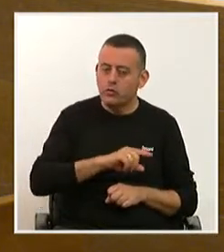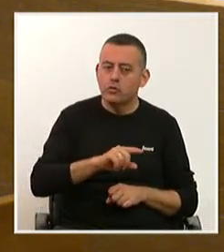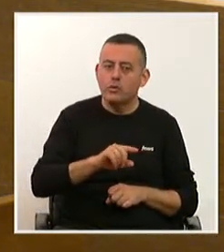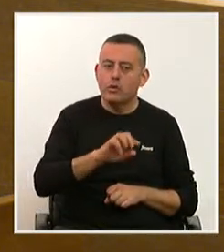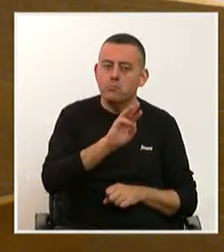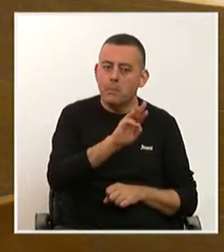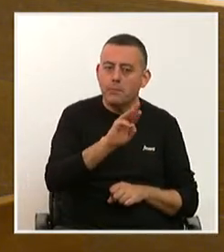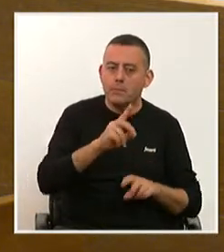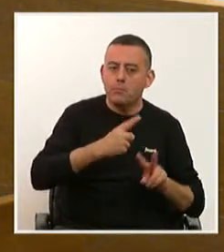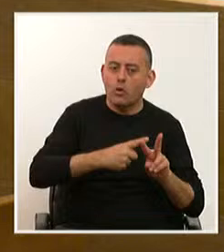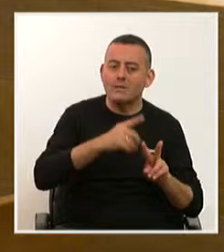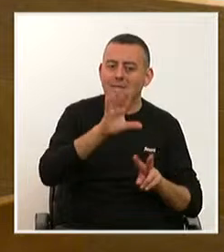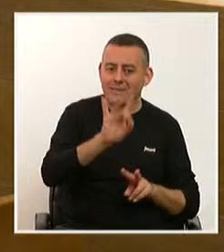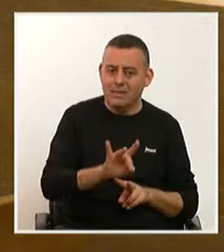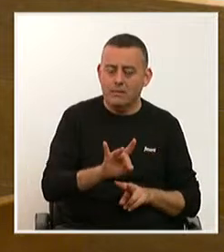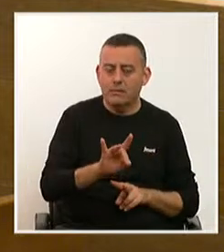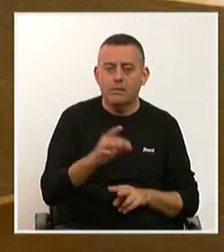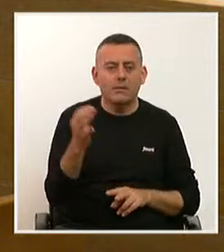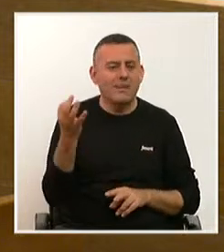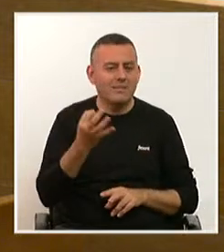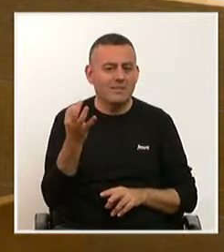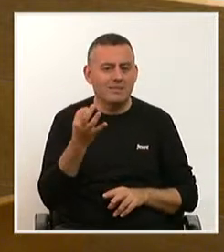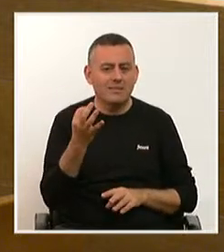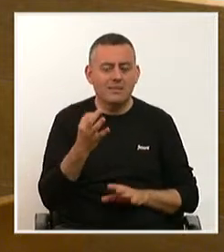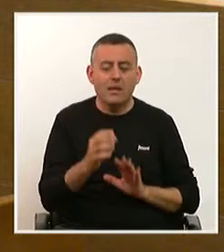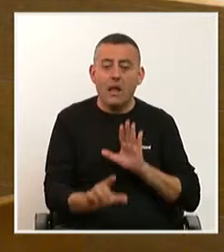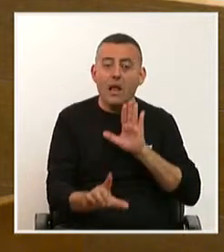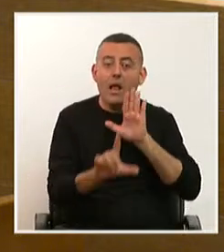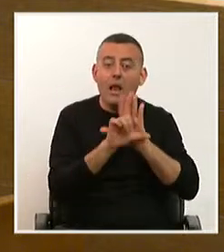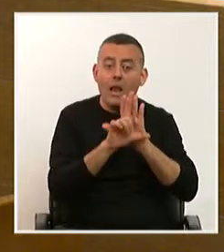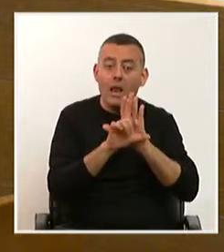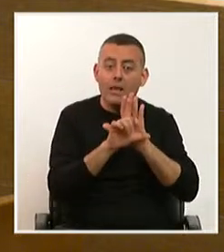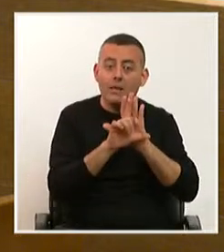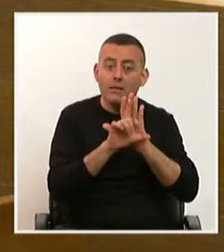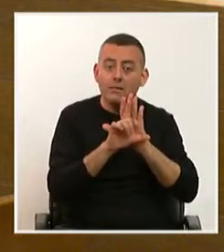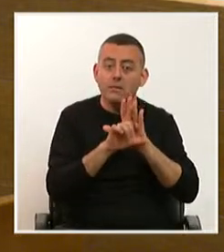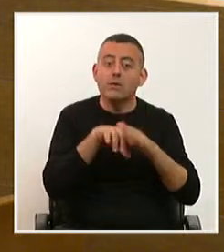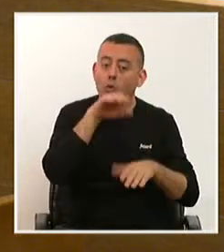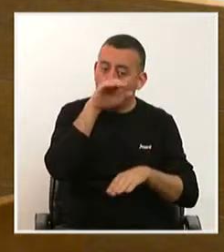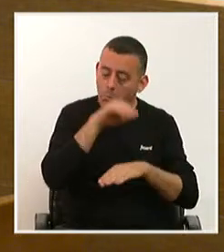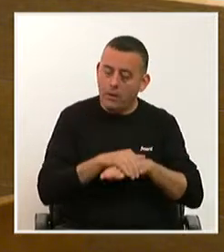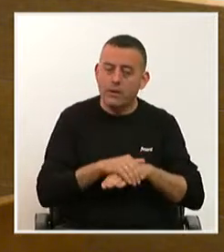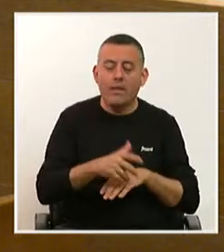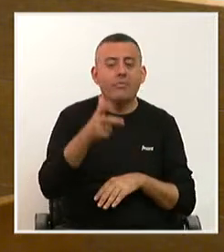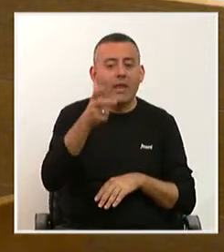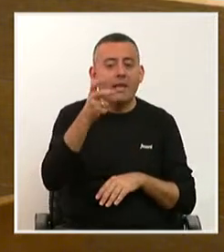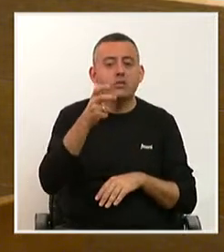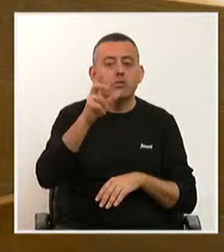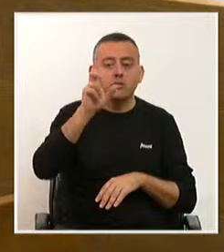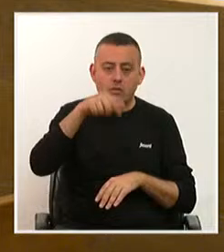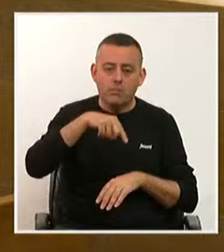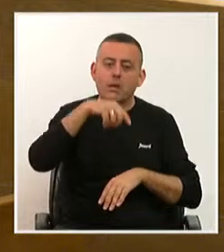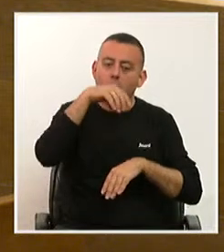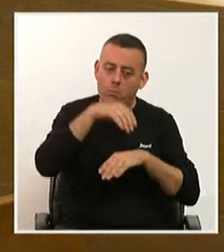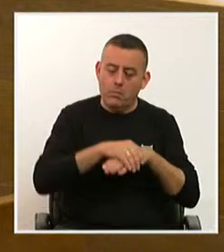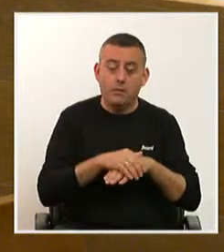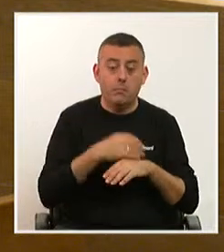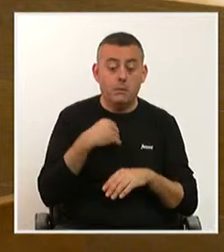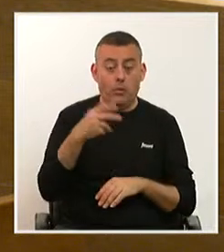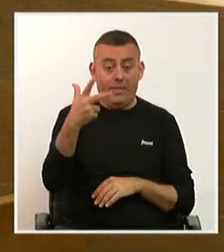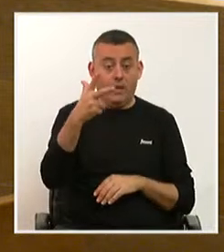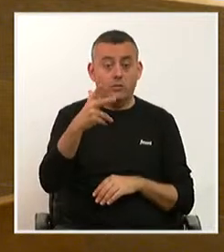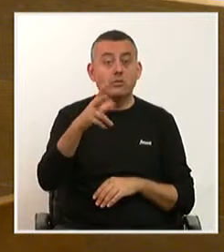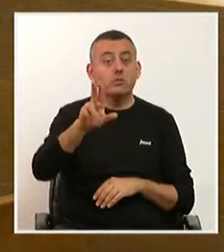estricto de la legalidad y de los derechos de todos también los de libre empresa y